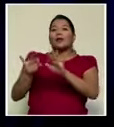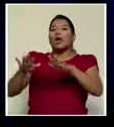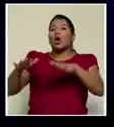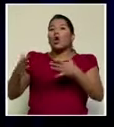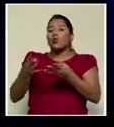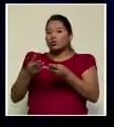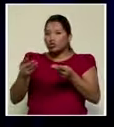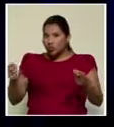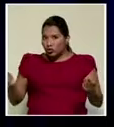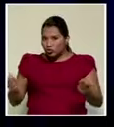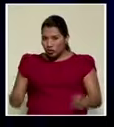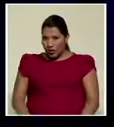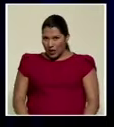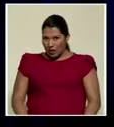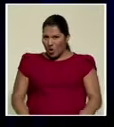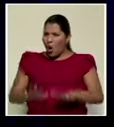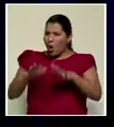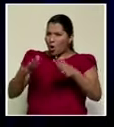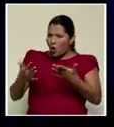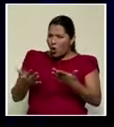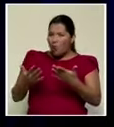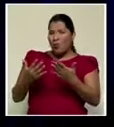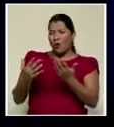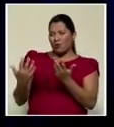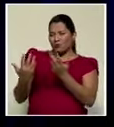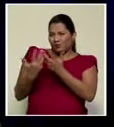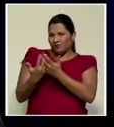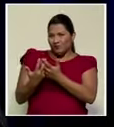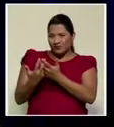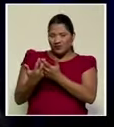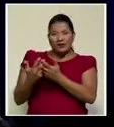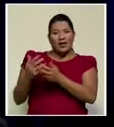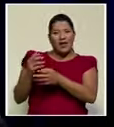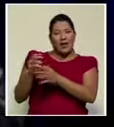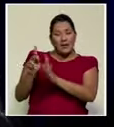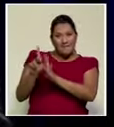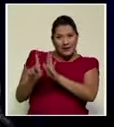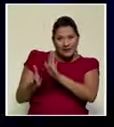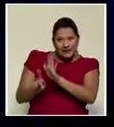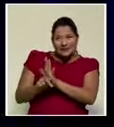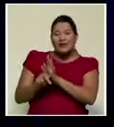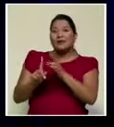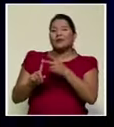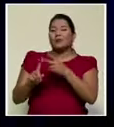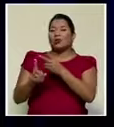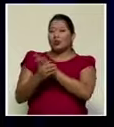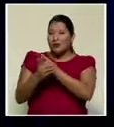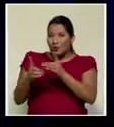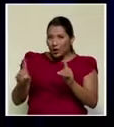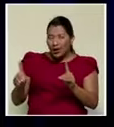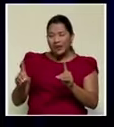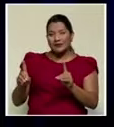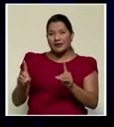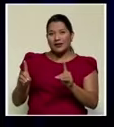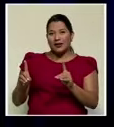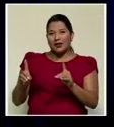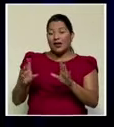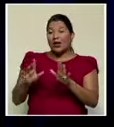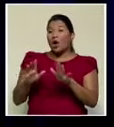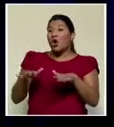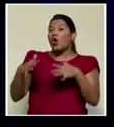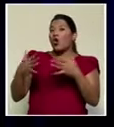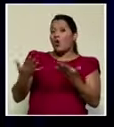Cómo apegado a principios y cómo apegado, digamos, a una caracterización de la democracia, el ejercicio de la democracia propiamente, se estaba